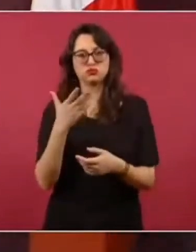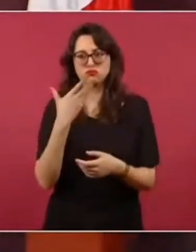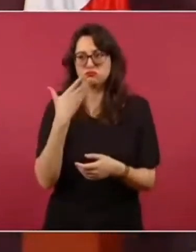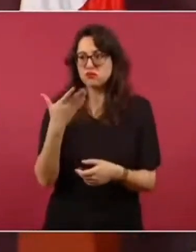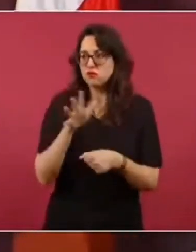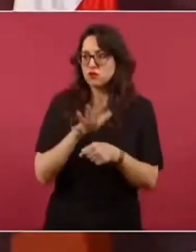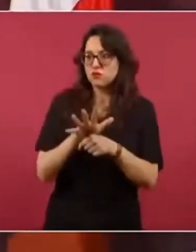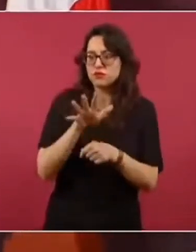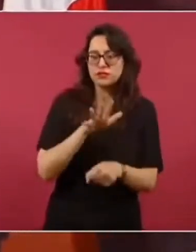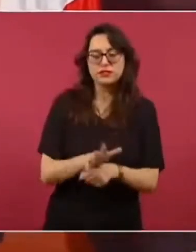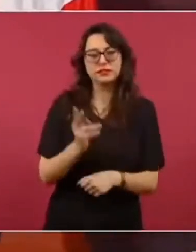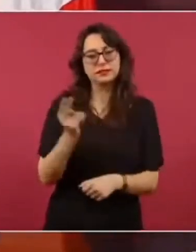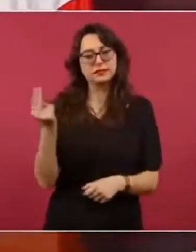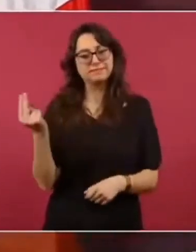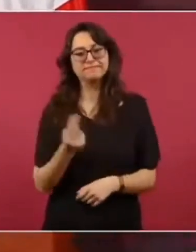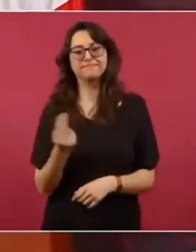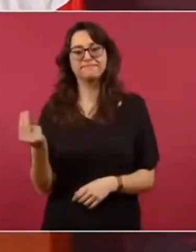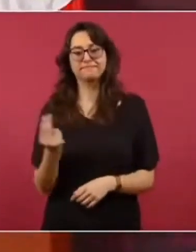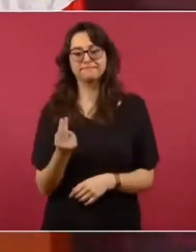importante